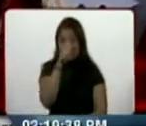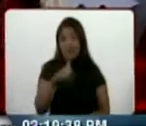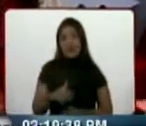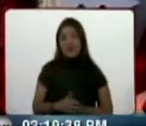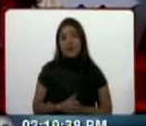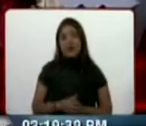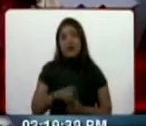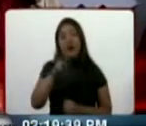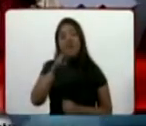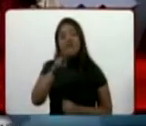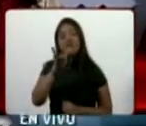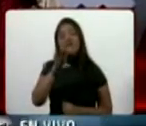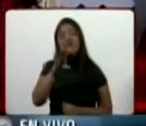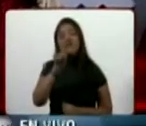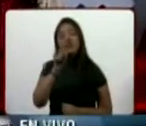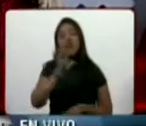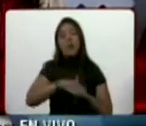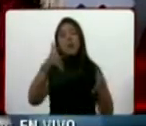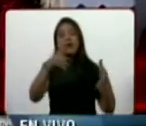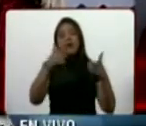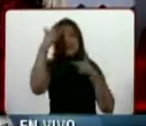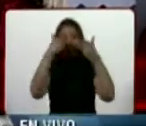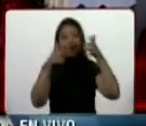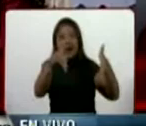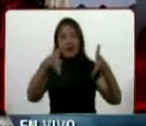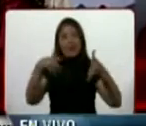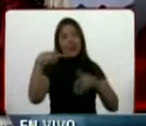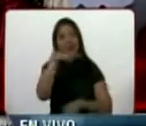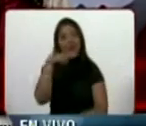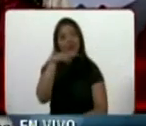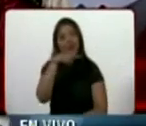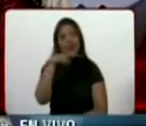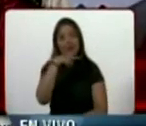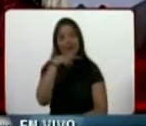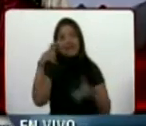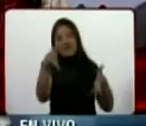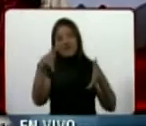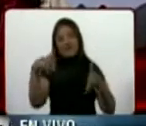Victoria le pusimos por la victoria al comandante Chávez, Victoria de octubre.